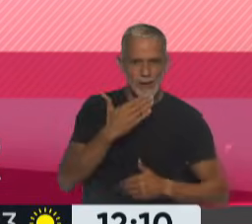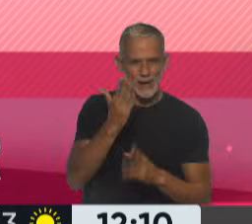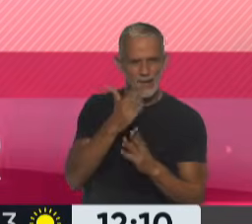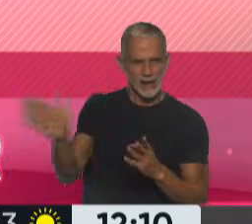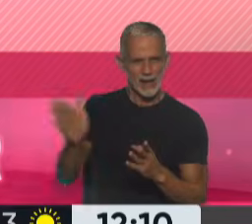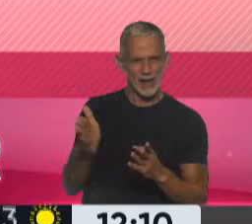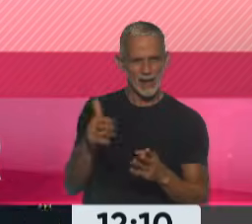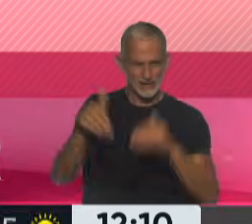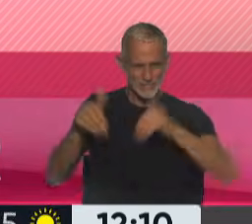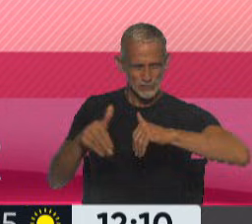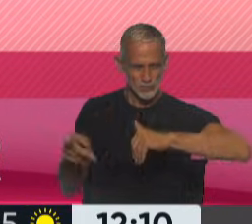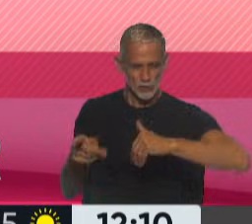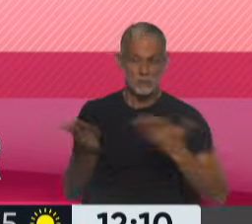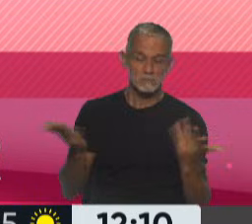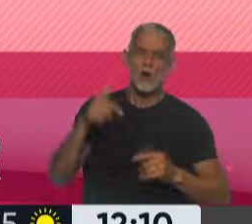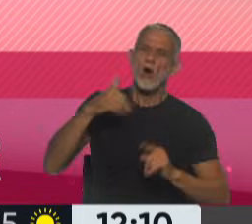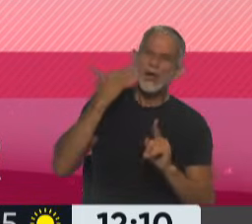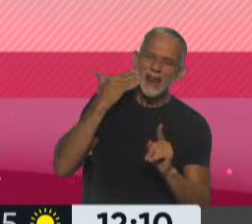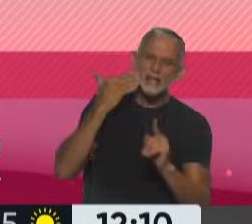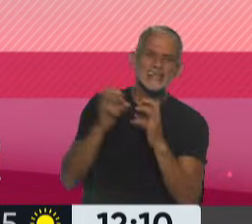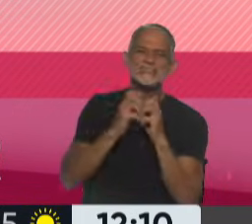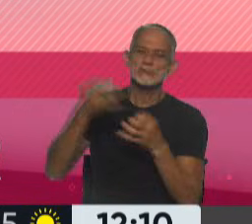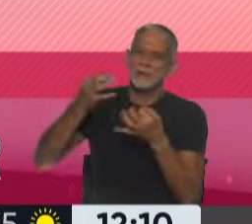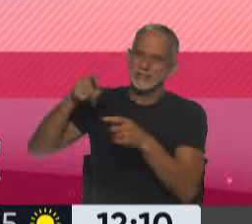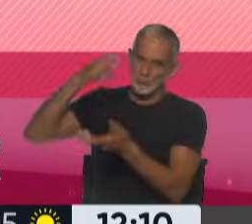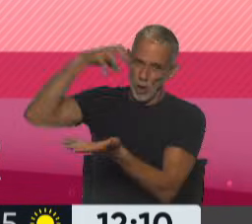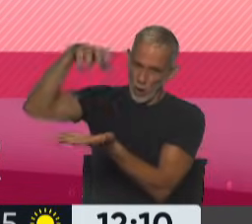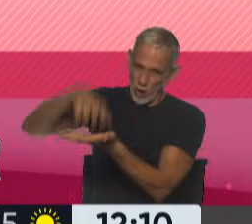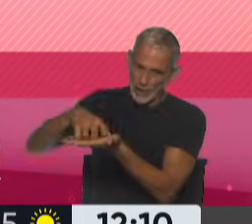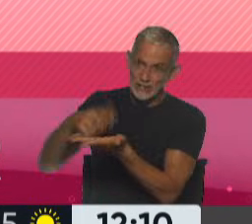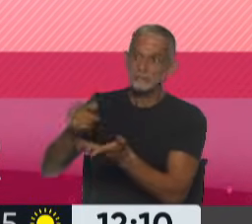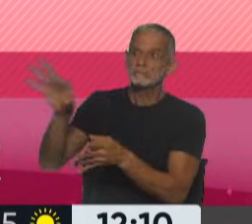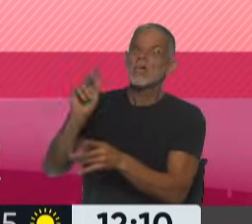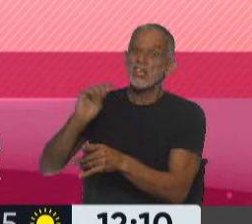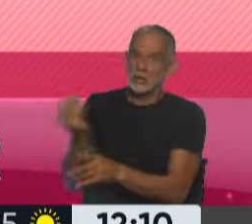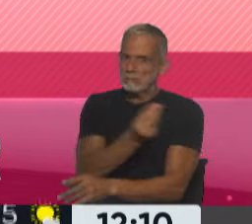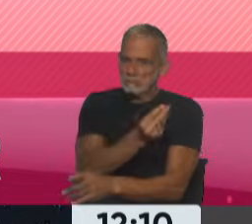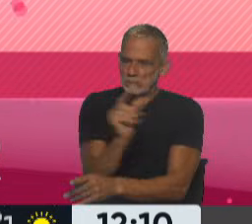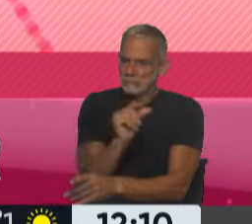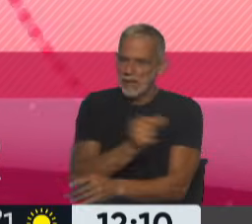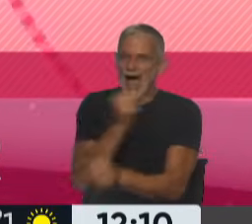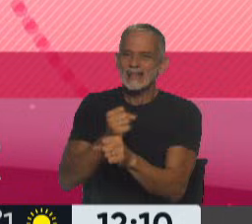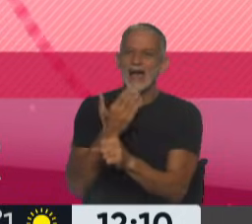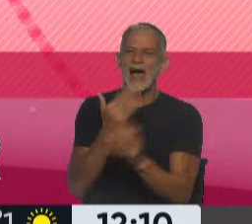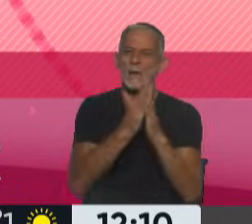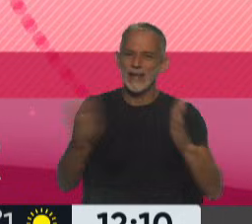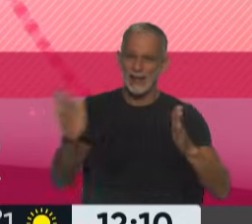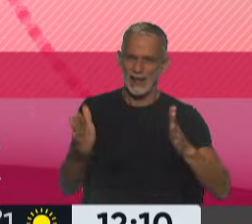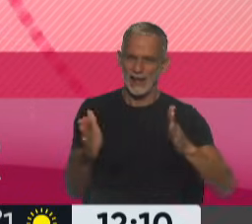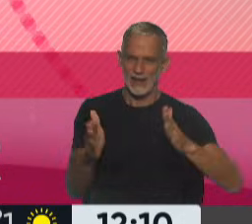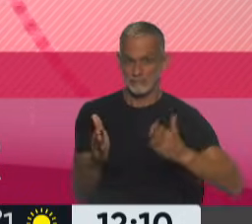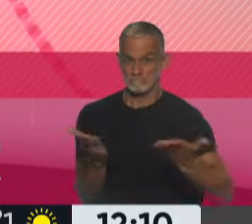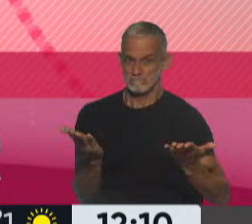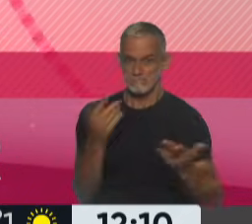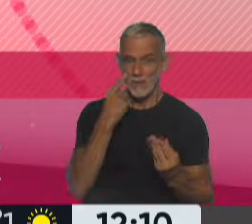abril, seguramente hoy a la tarde hay sesión extraordinaria en el Congreso para elegir al sucesor, que va a tener que ser quien siga hasta esas